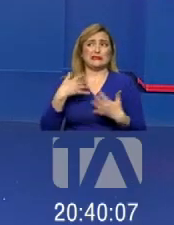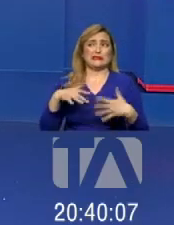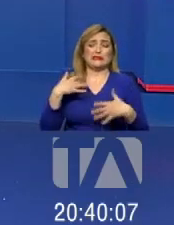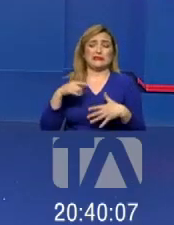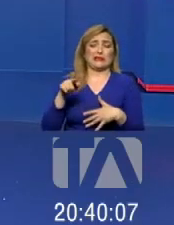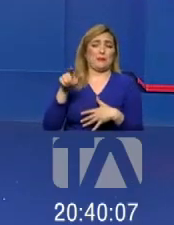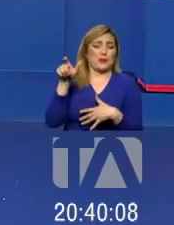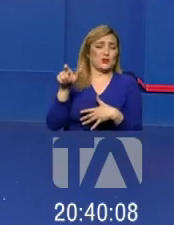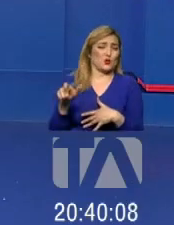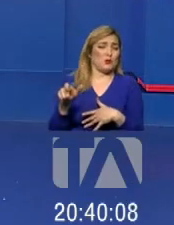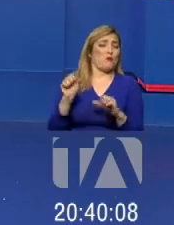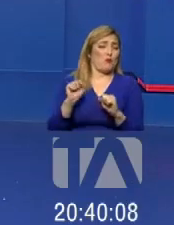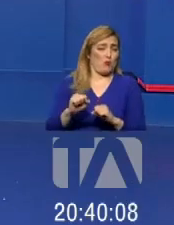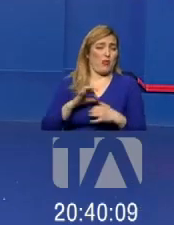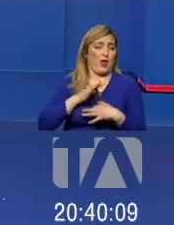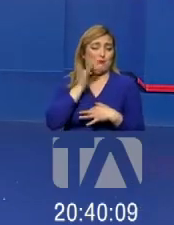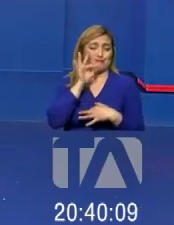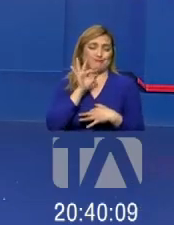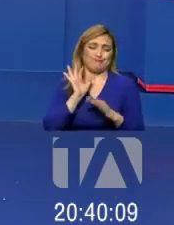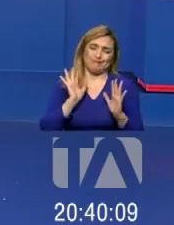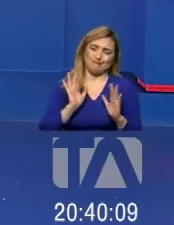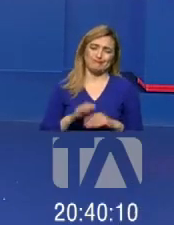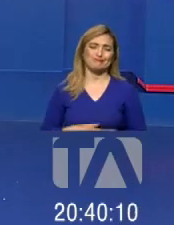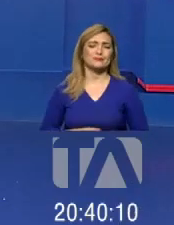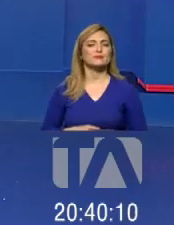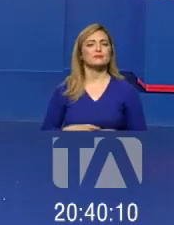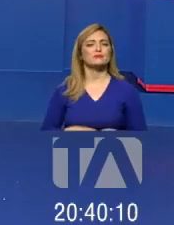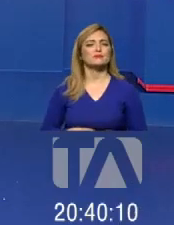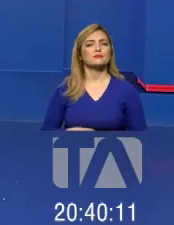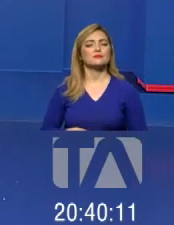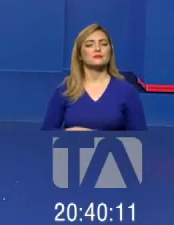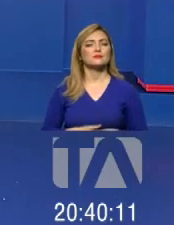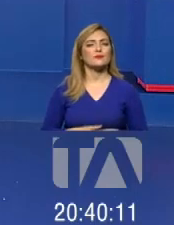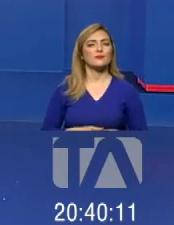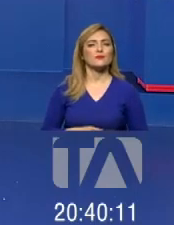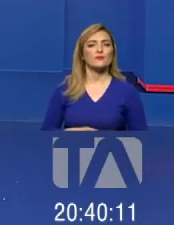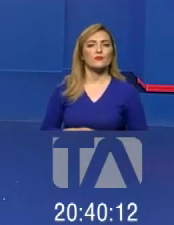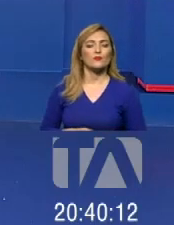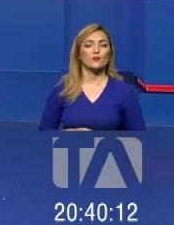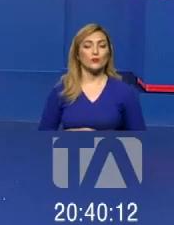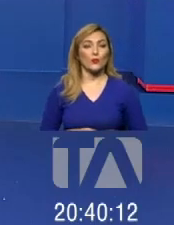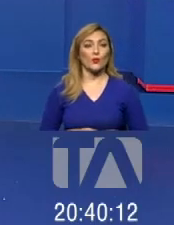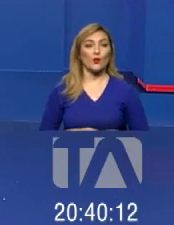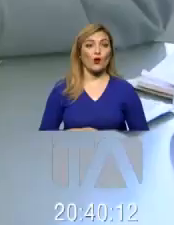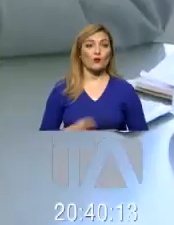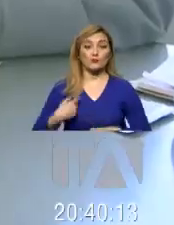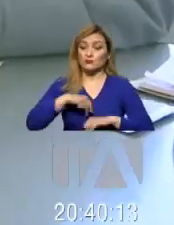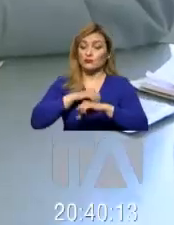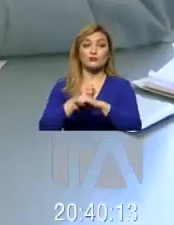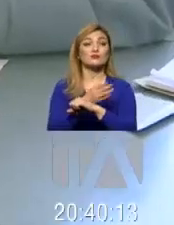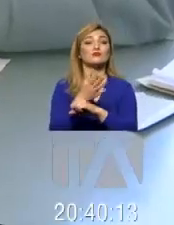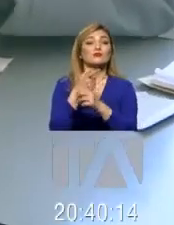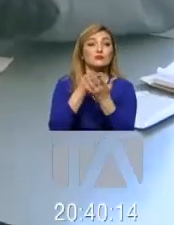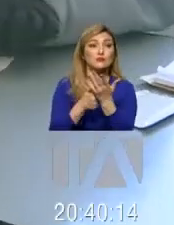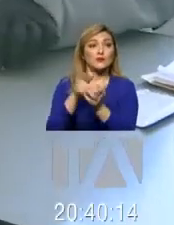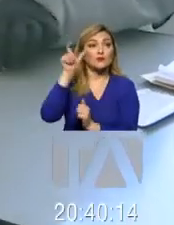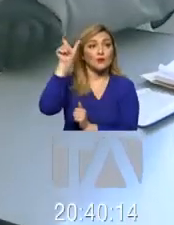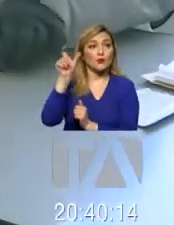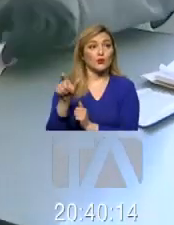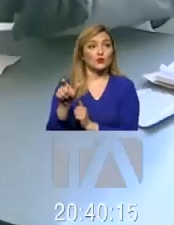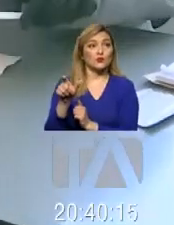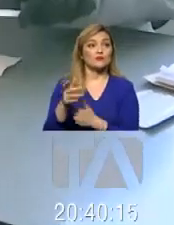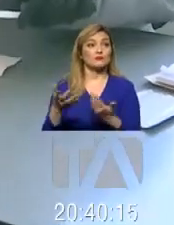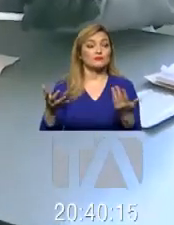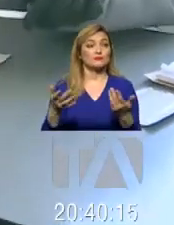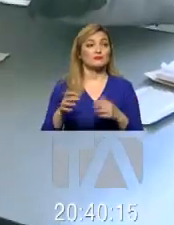alguien potencialmente esté infectado con la COVID-19. Nosotros lo que recomendamos es que la gente que